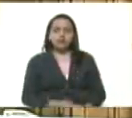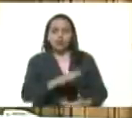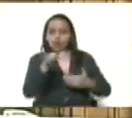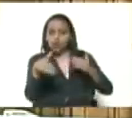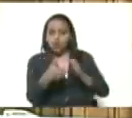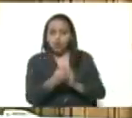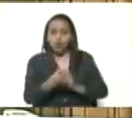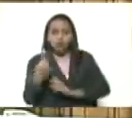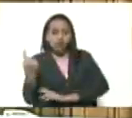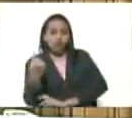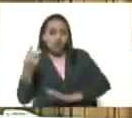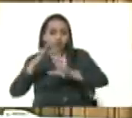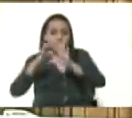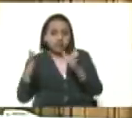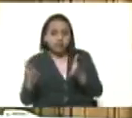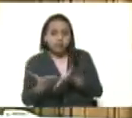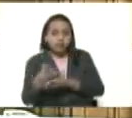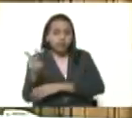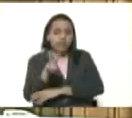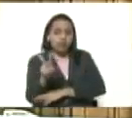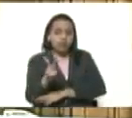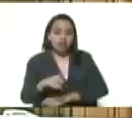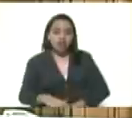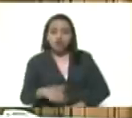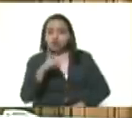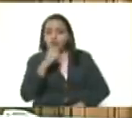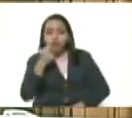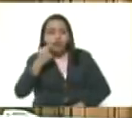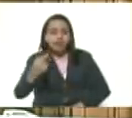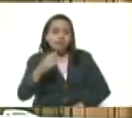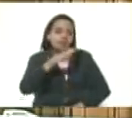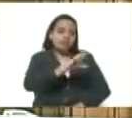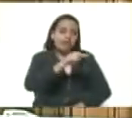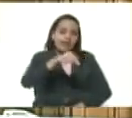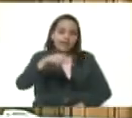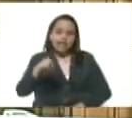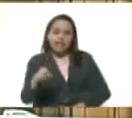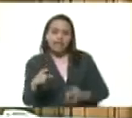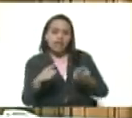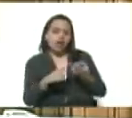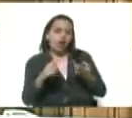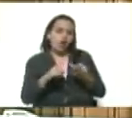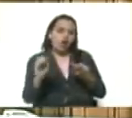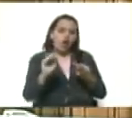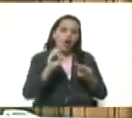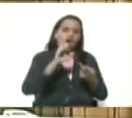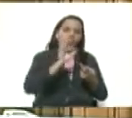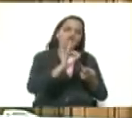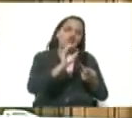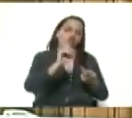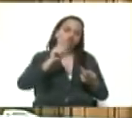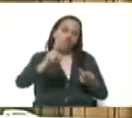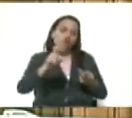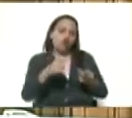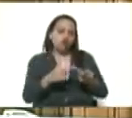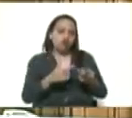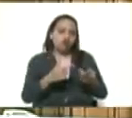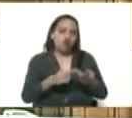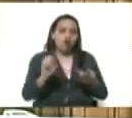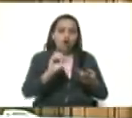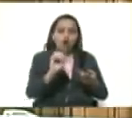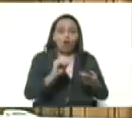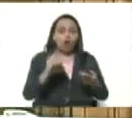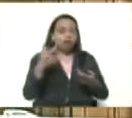es el único país del mundo. Eso no lo va a decir CNN, ni Fox News, ni Miami Herald,